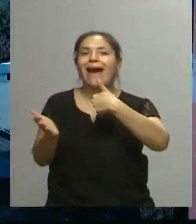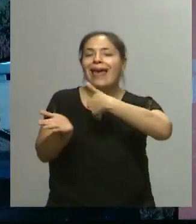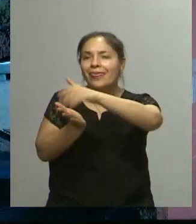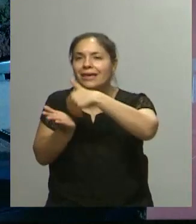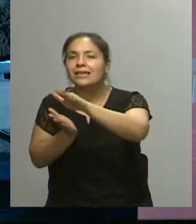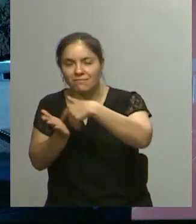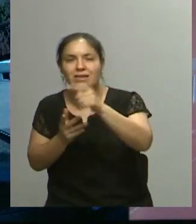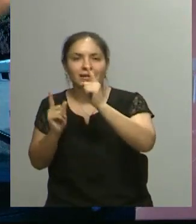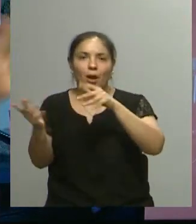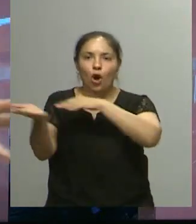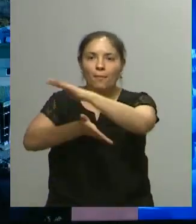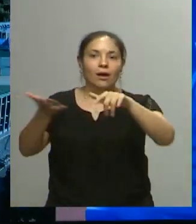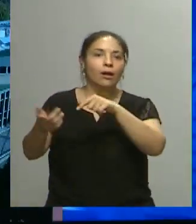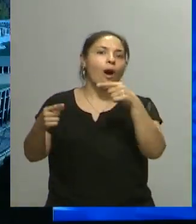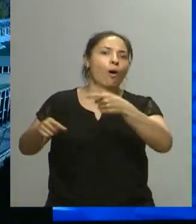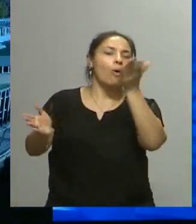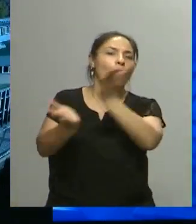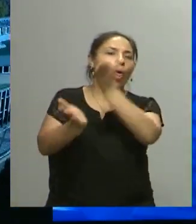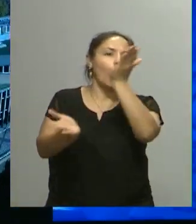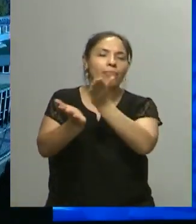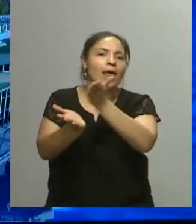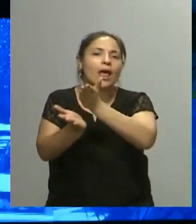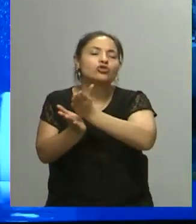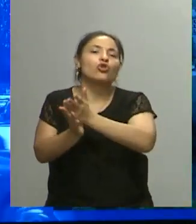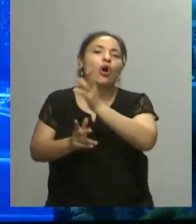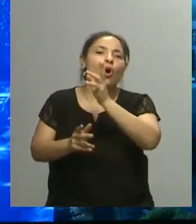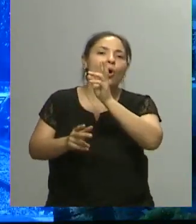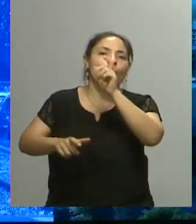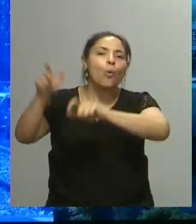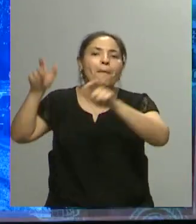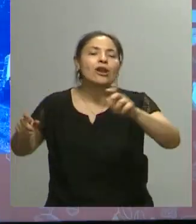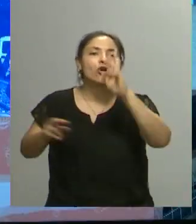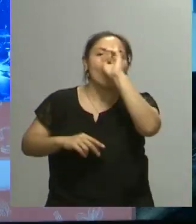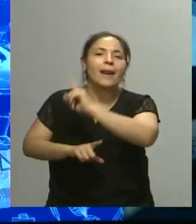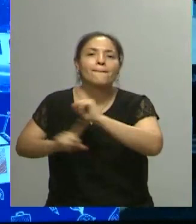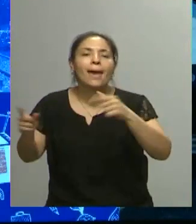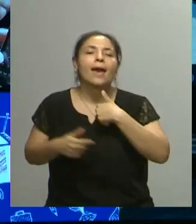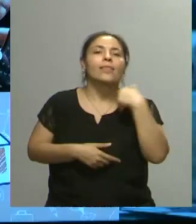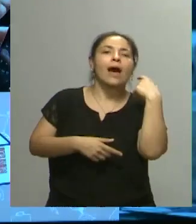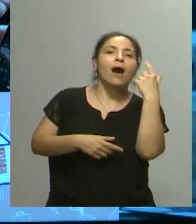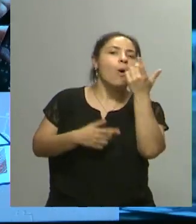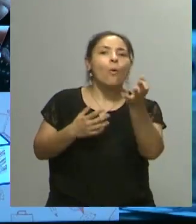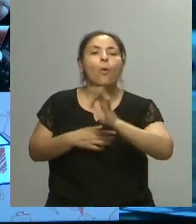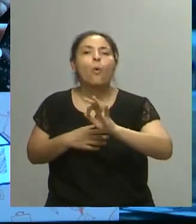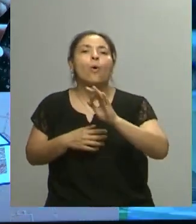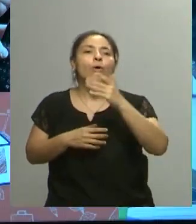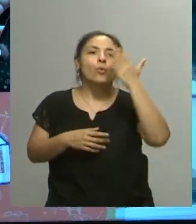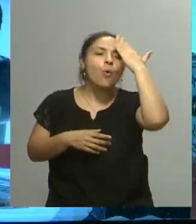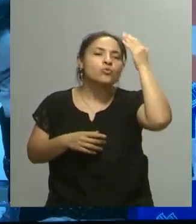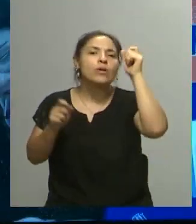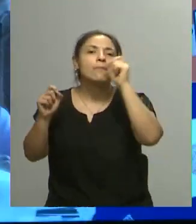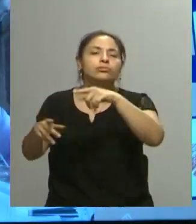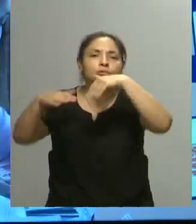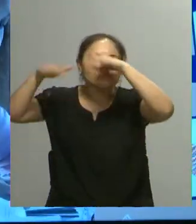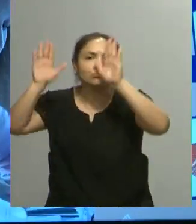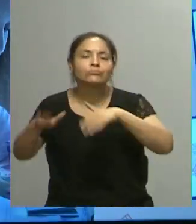población musulmana es violatoria de derechos humanos o la cultura musulmana está hecha para incumplir derechos